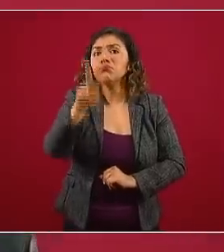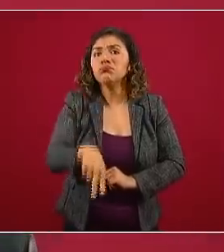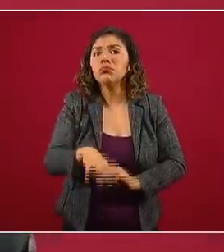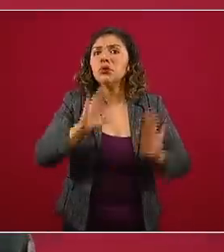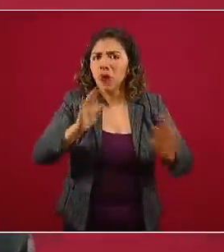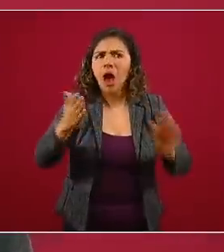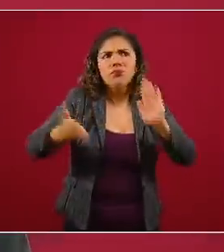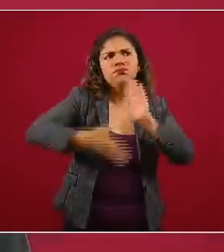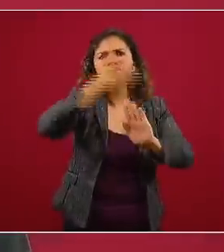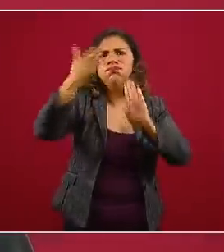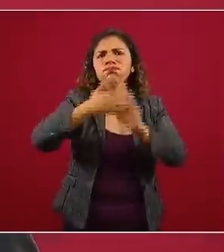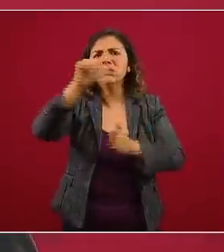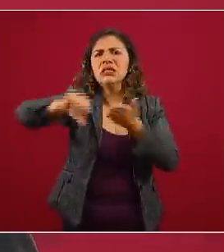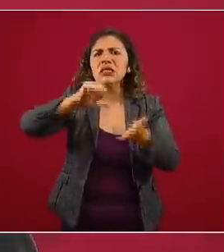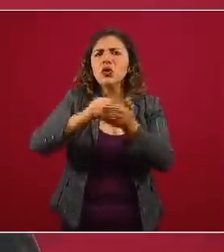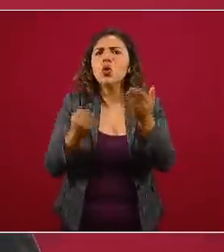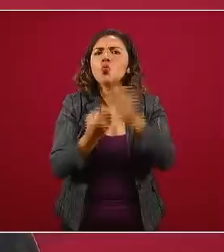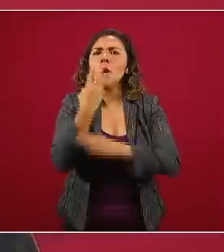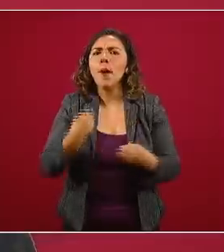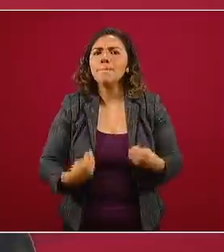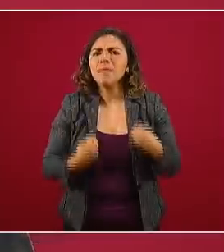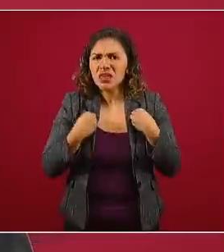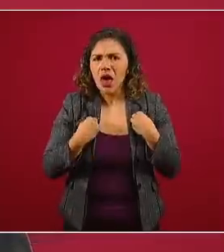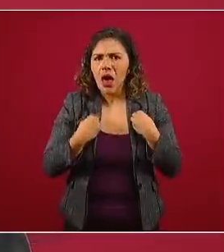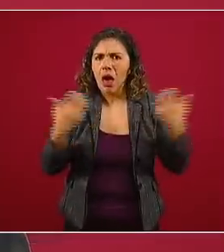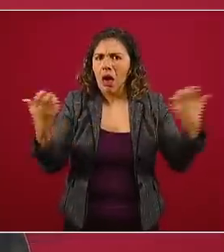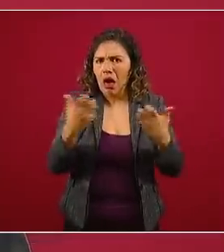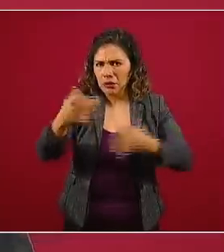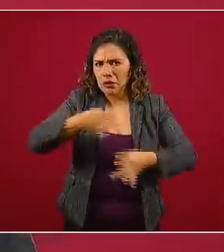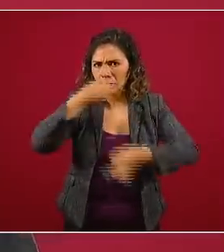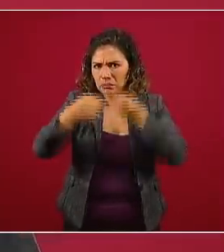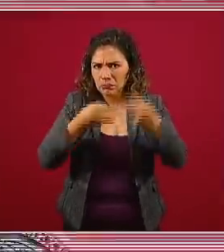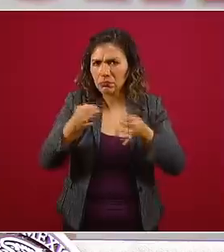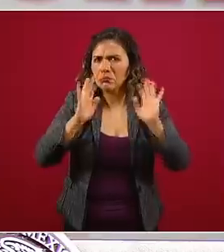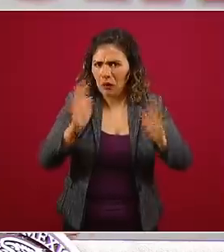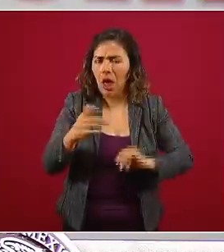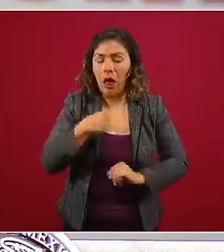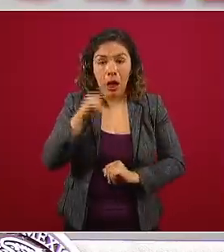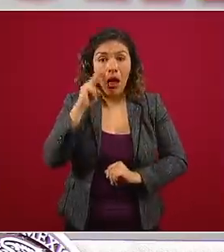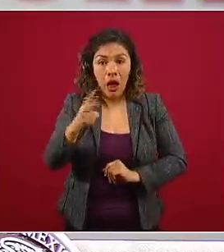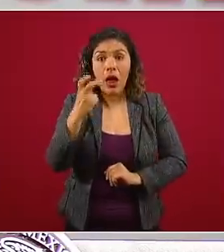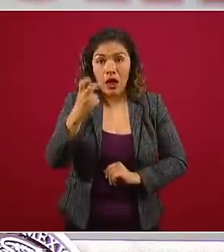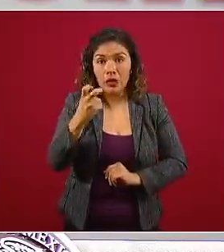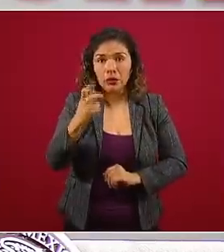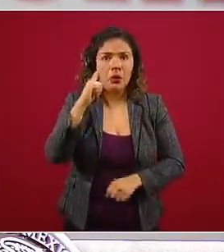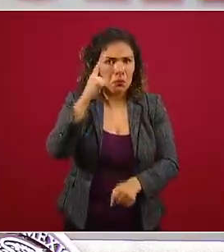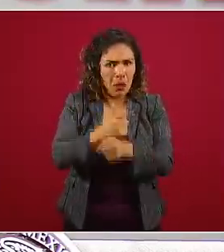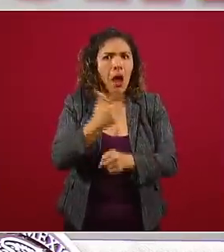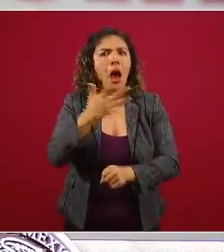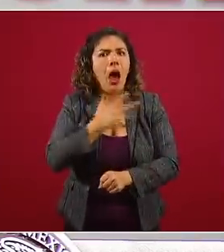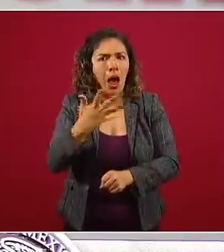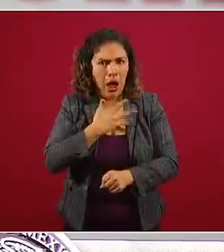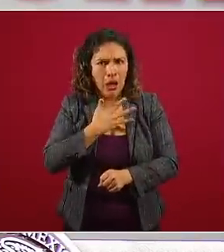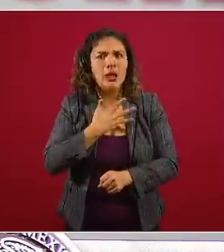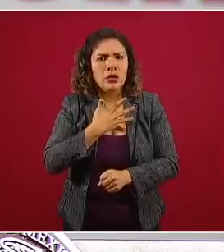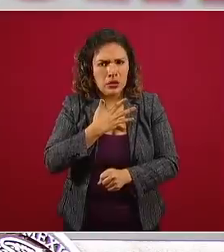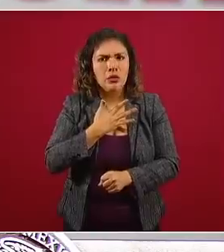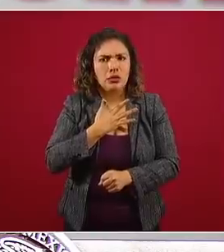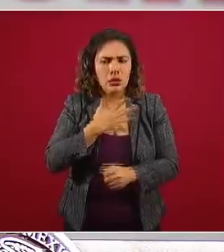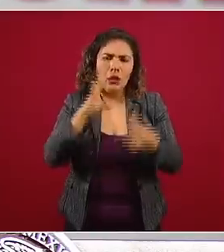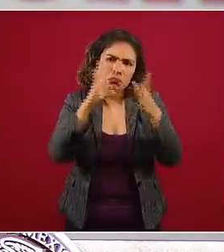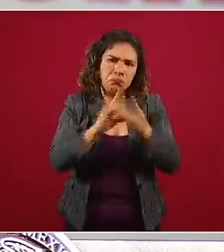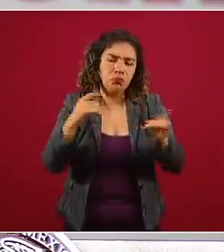se construyeron los centros nueva vida que se ha hecho mención entonces es la evidencia circunstancial o